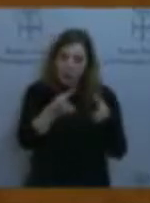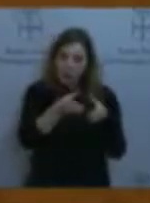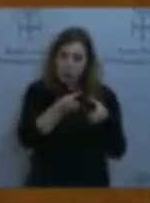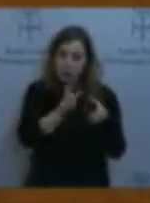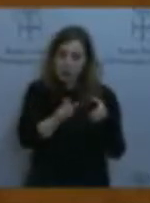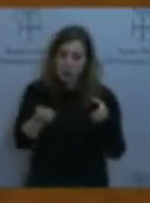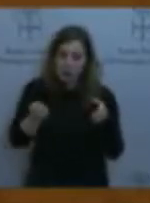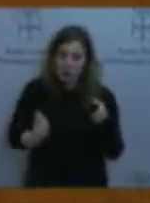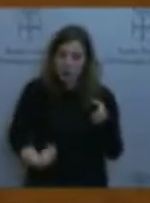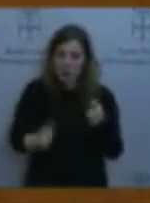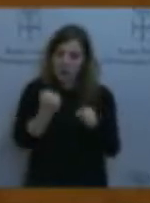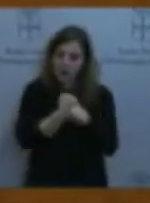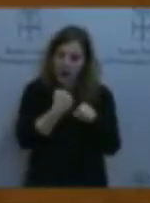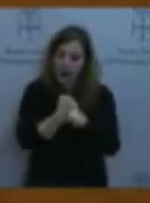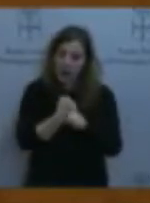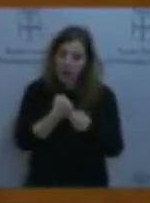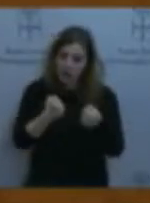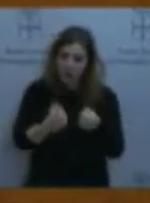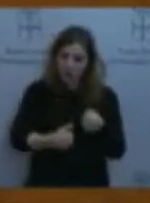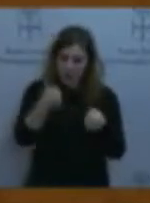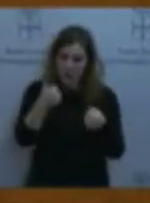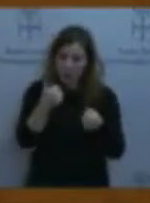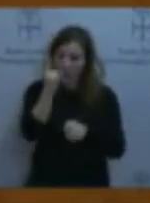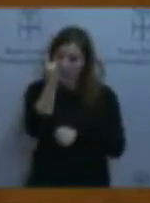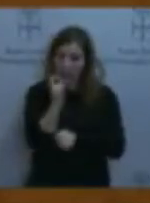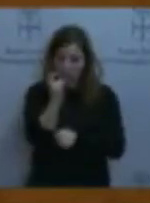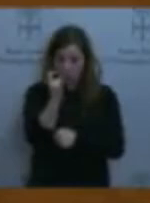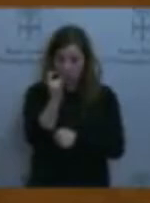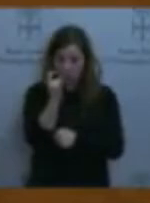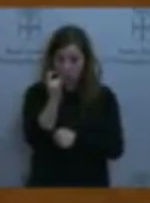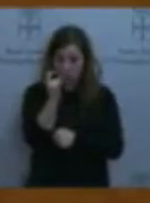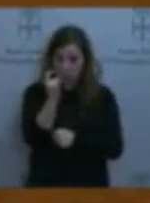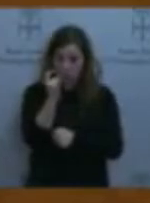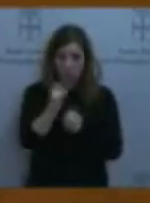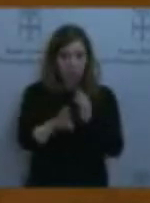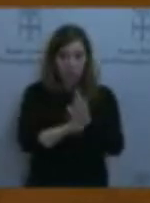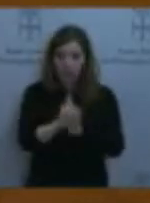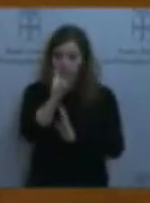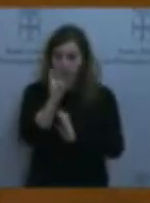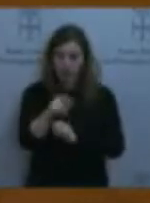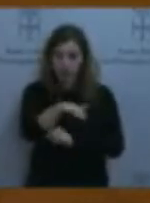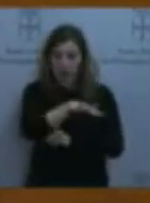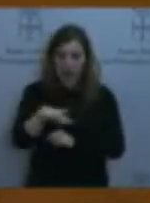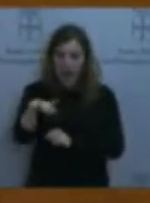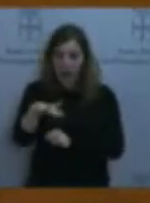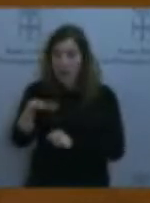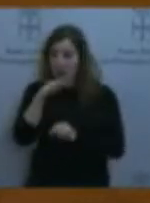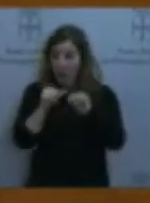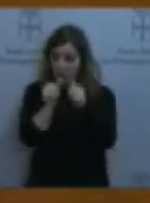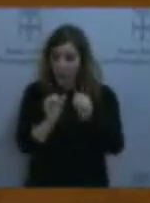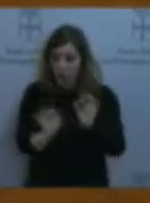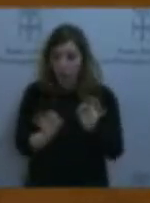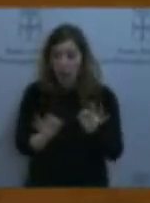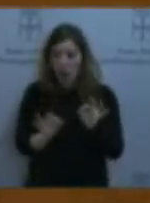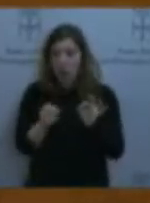trabajadores fixos en cada área, para que de esta forma, por supuesto, vean una atención de mayor